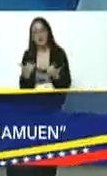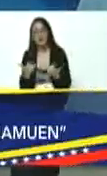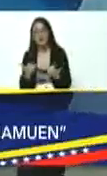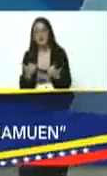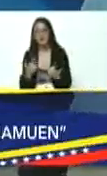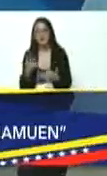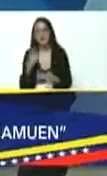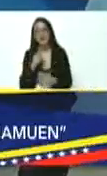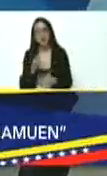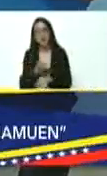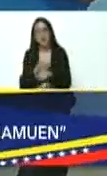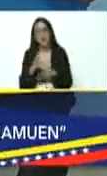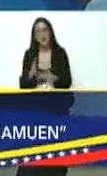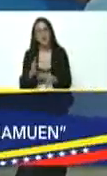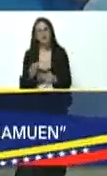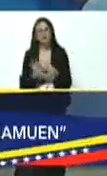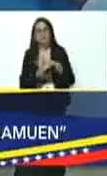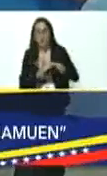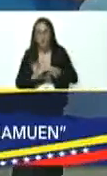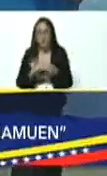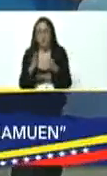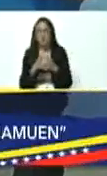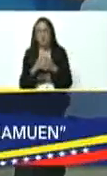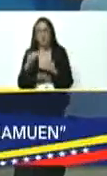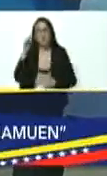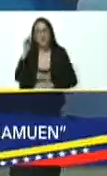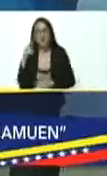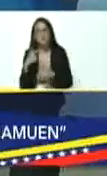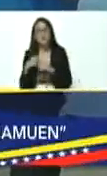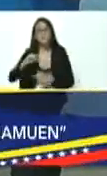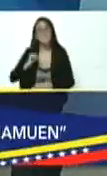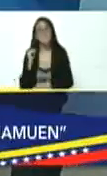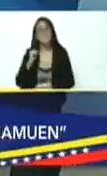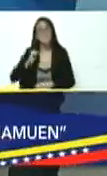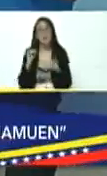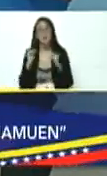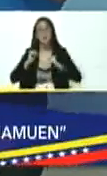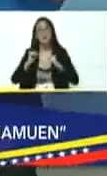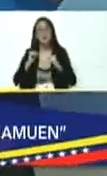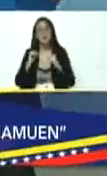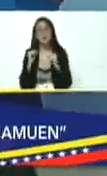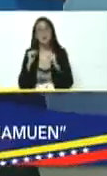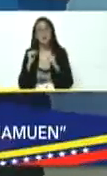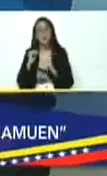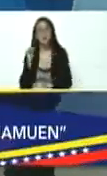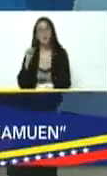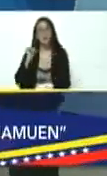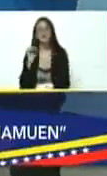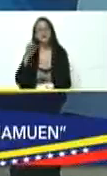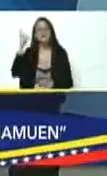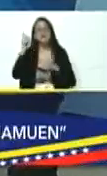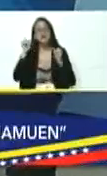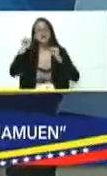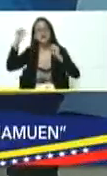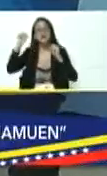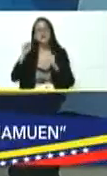señor gobernador, en perfecta unión cívico-militar-policial, podemos decir que el Chávez vive se